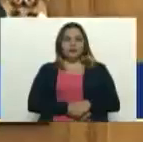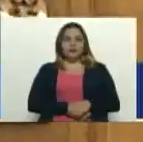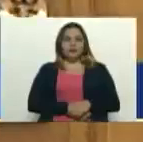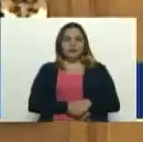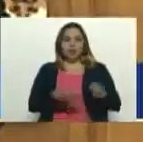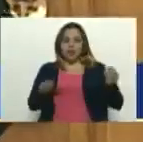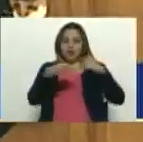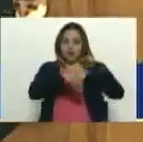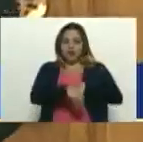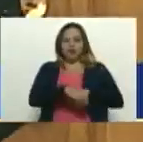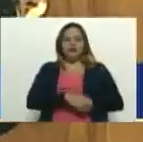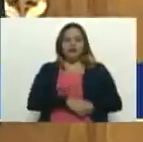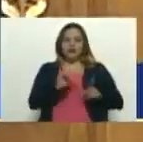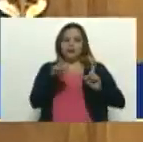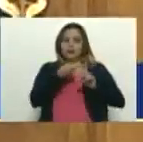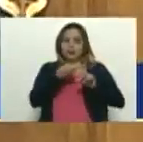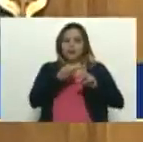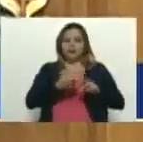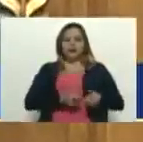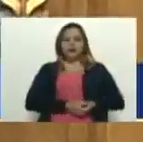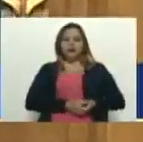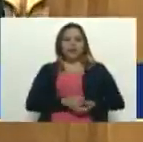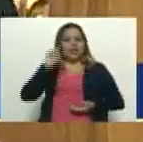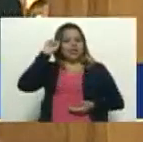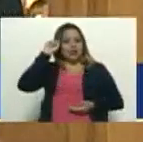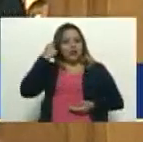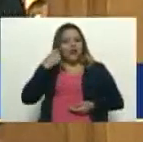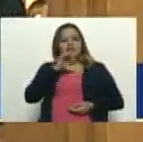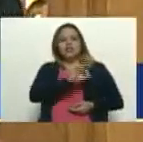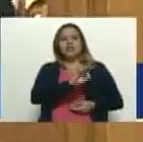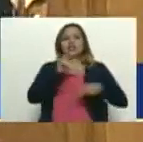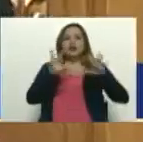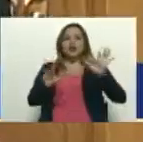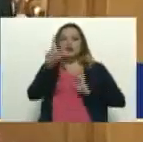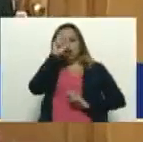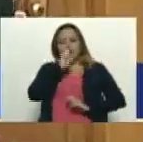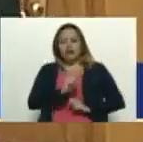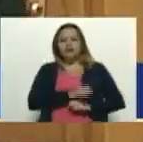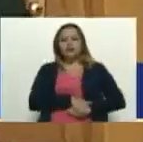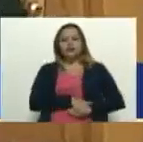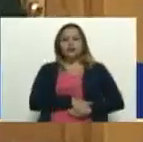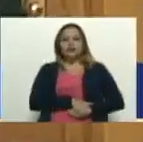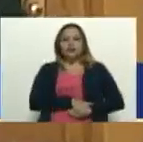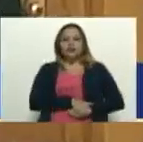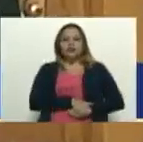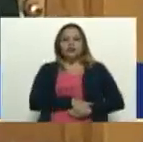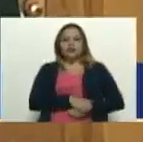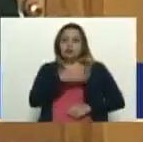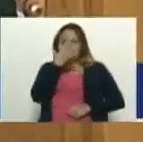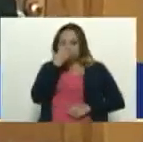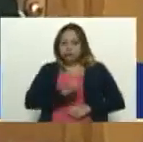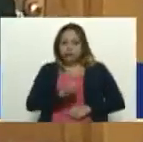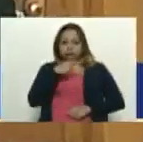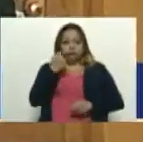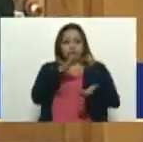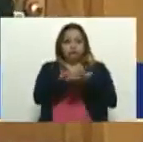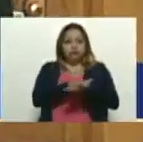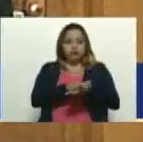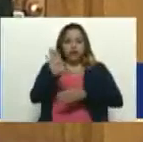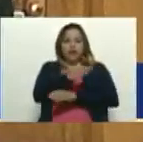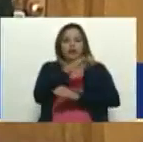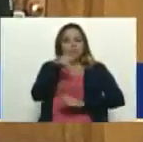Acuerda, primero, conmemorar los 38 años del lamentable fallecimiento del cantor del pueblo Ali